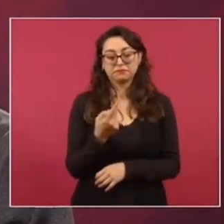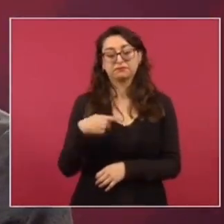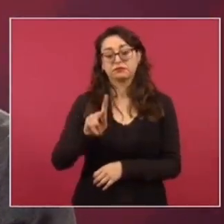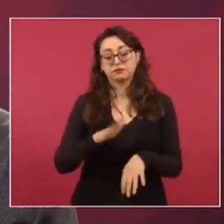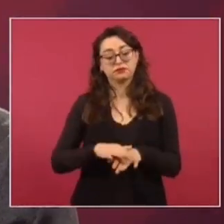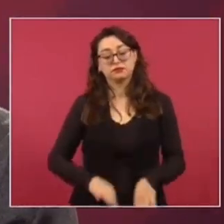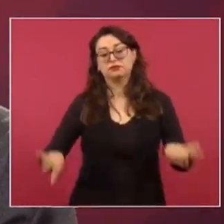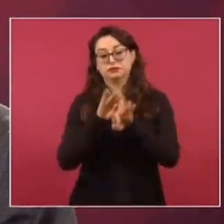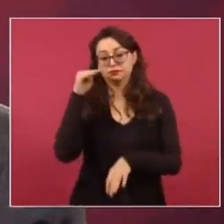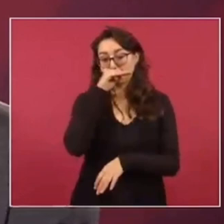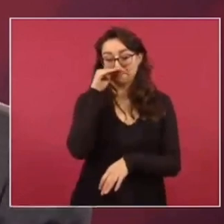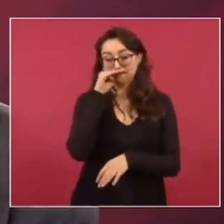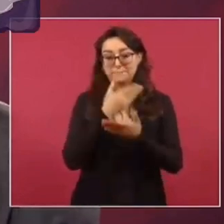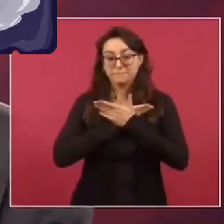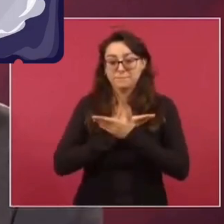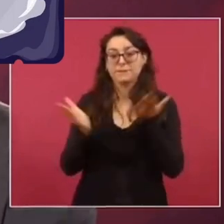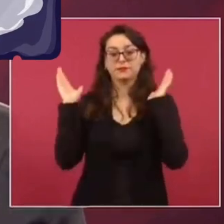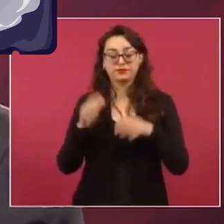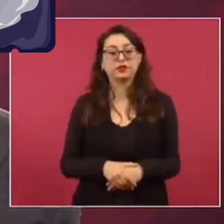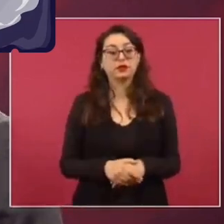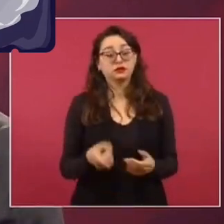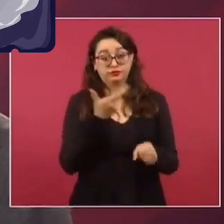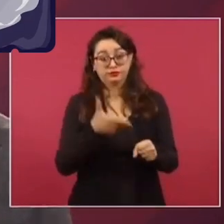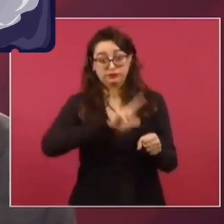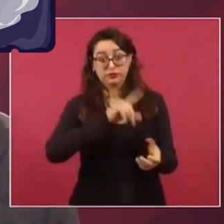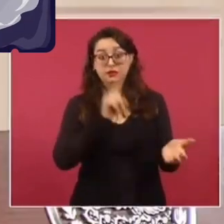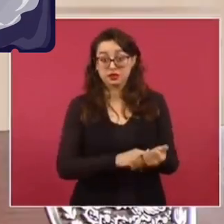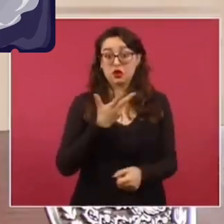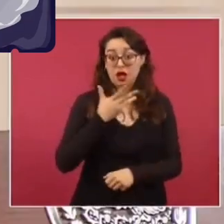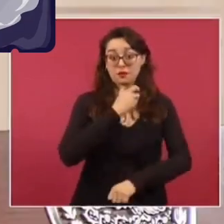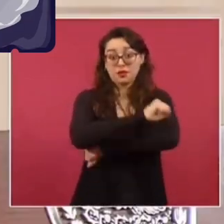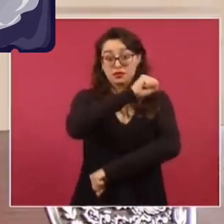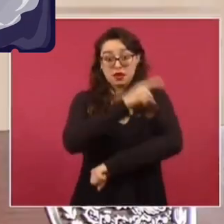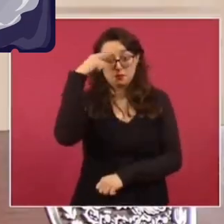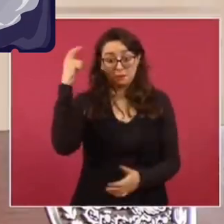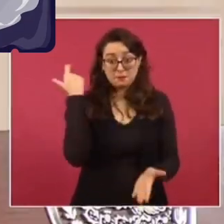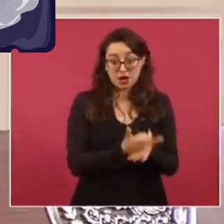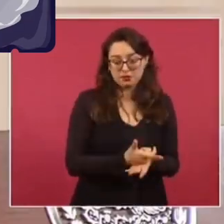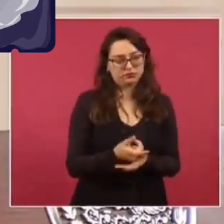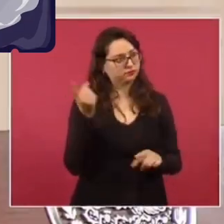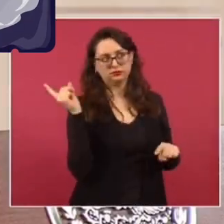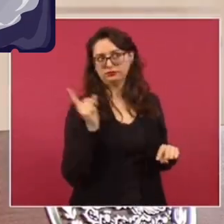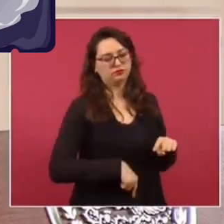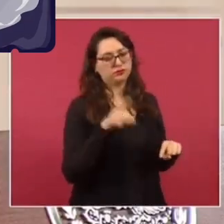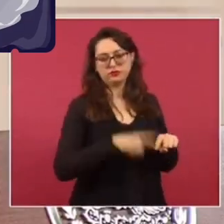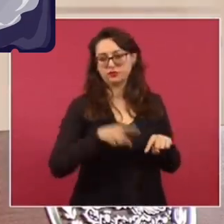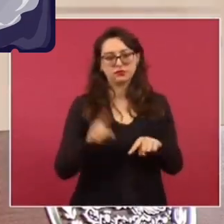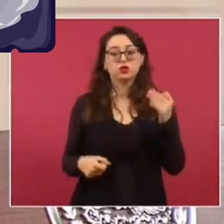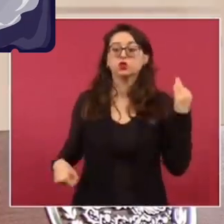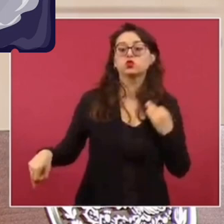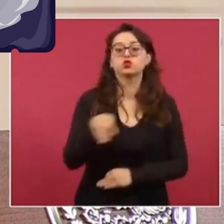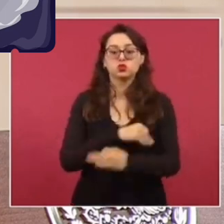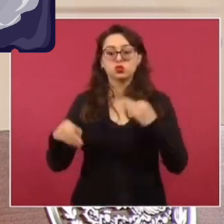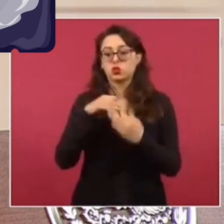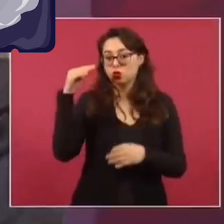gratuito. Estamos quitando las cajas registradoras de todos los hospitales. Pero gratuita la atención médica, los medicamentos, los estudios,